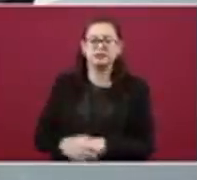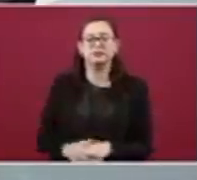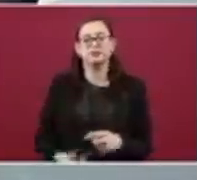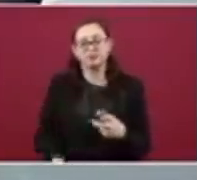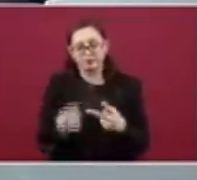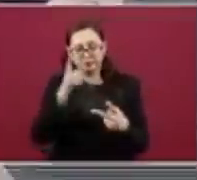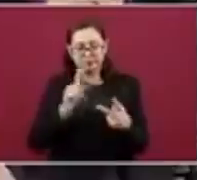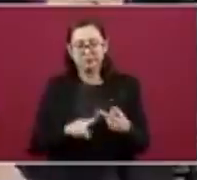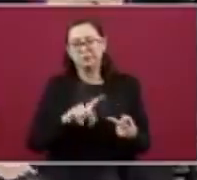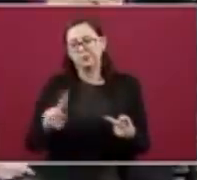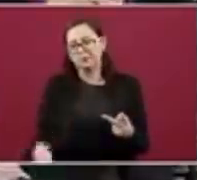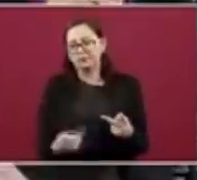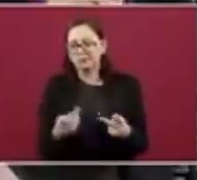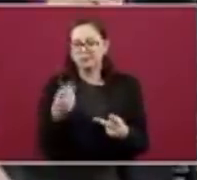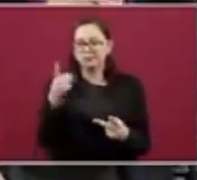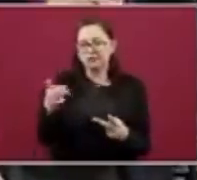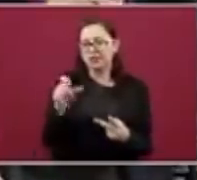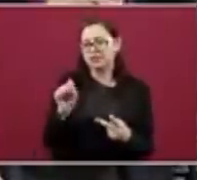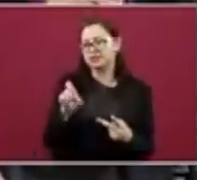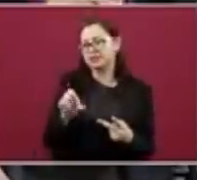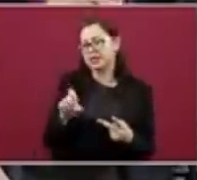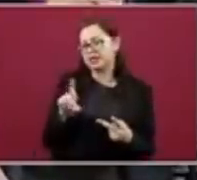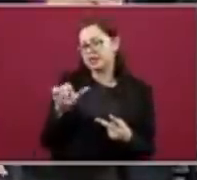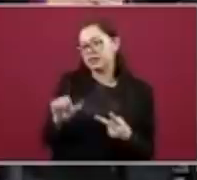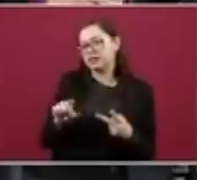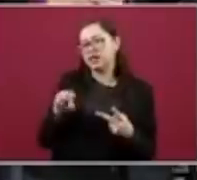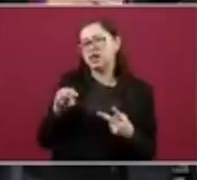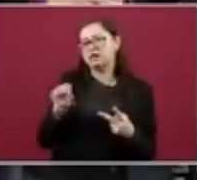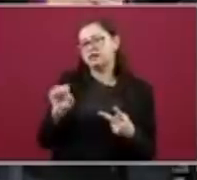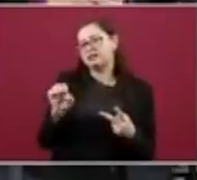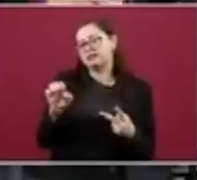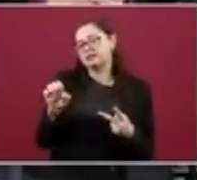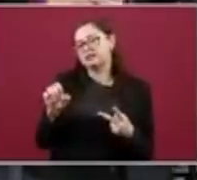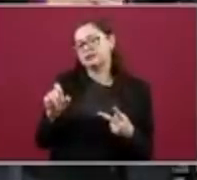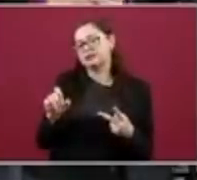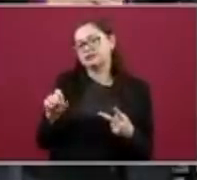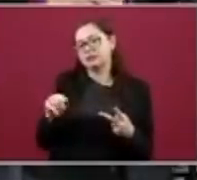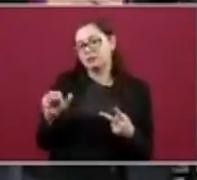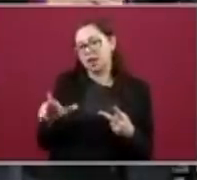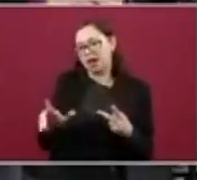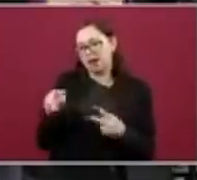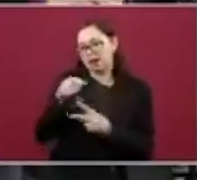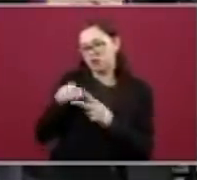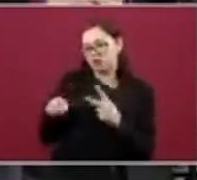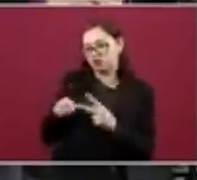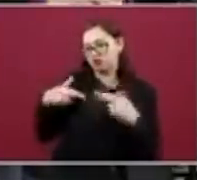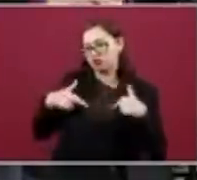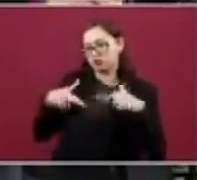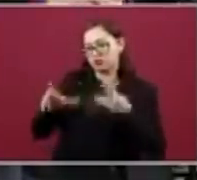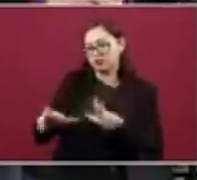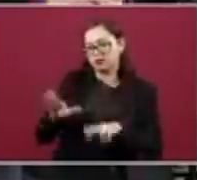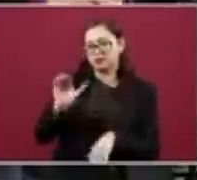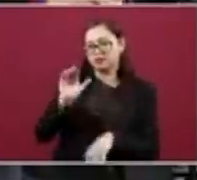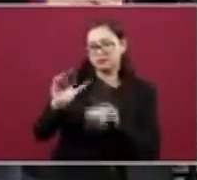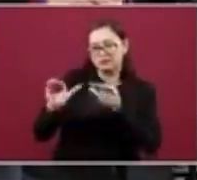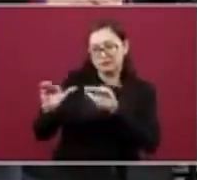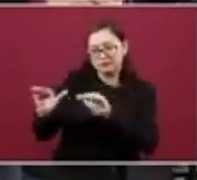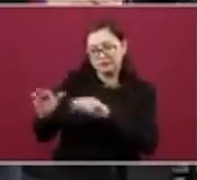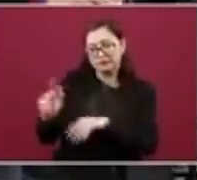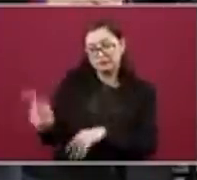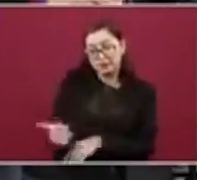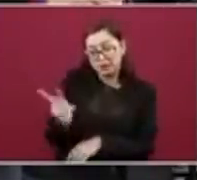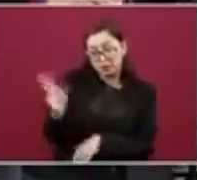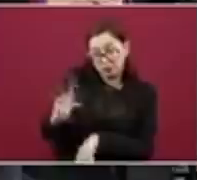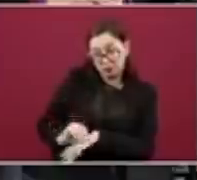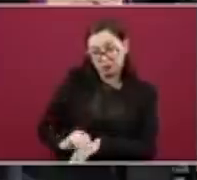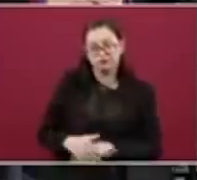permite, para el secretario de la Defensa y la Marina. La inseguridad en la que está sumergida el país